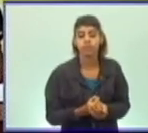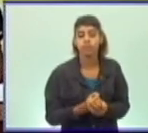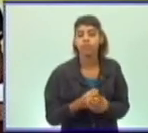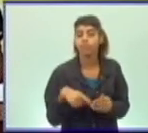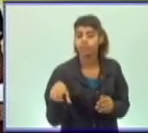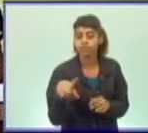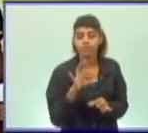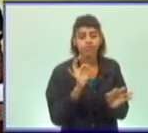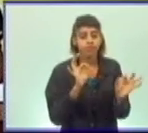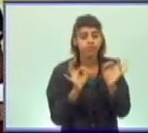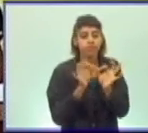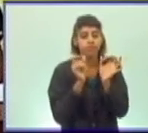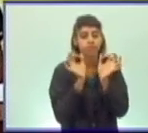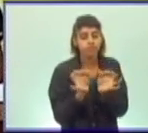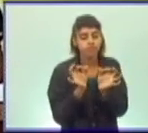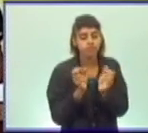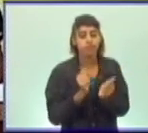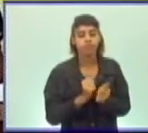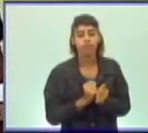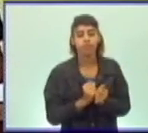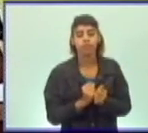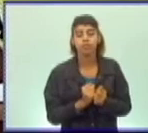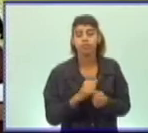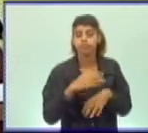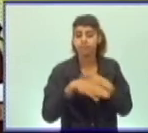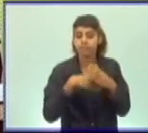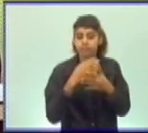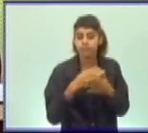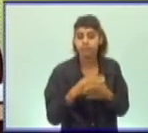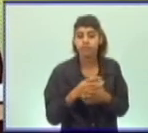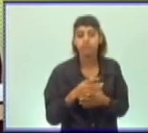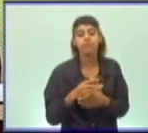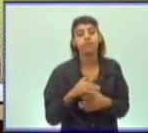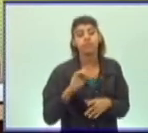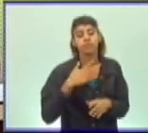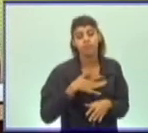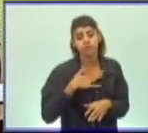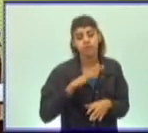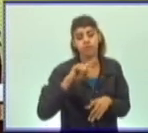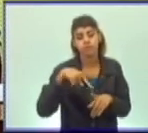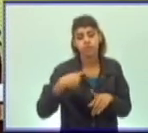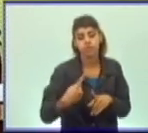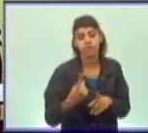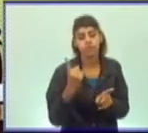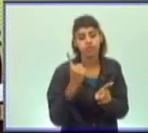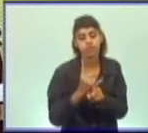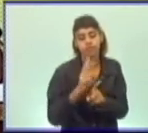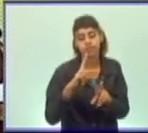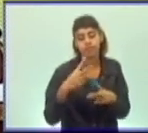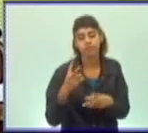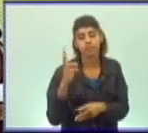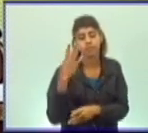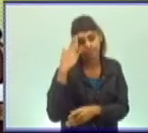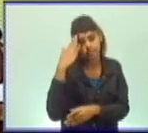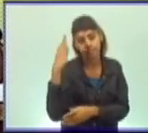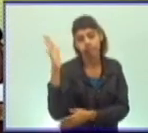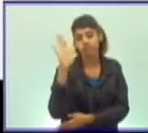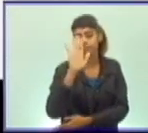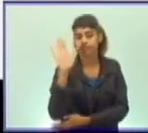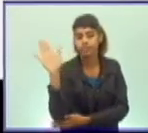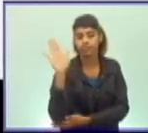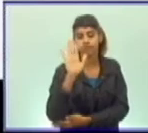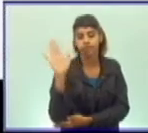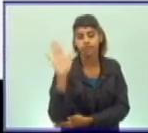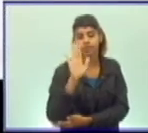todas las medidas higiénicas y entonces espero que en algún otro momento nos volvamos a encontrar. Gracias por su atención.